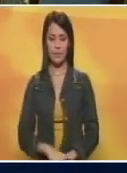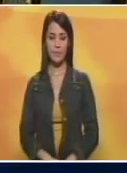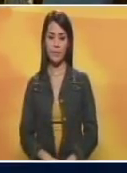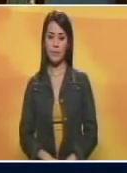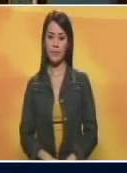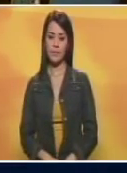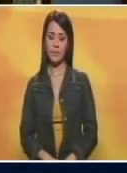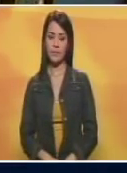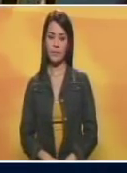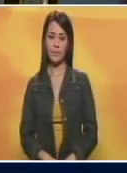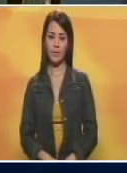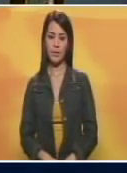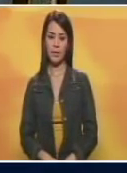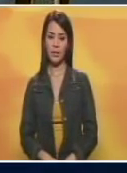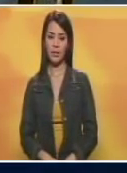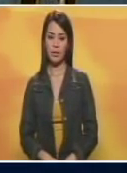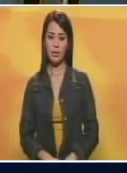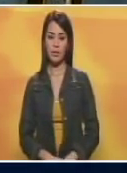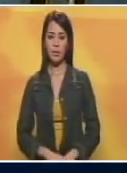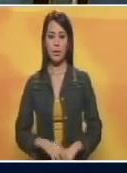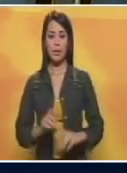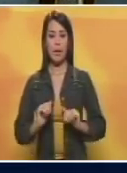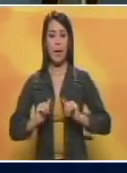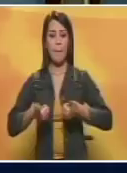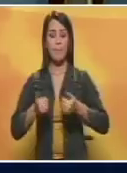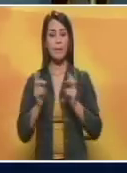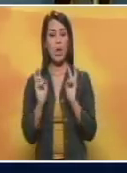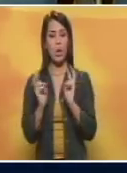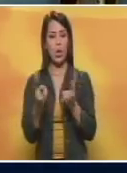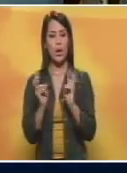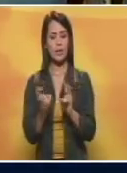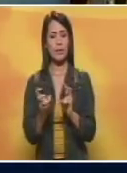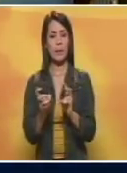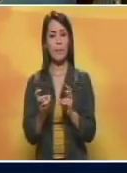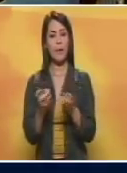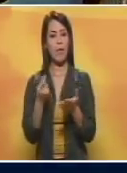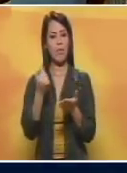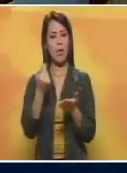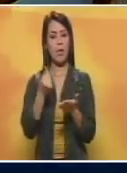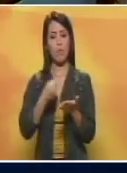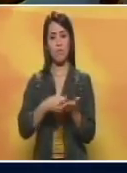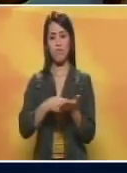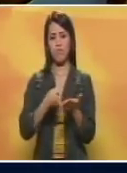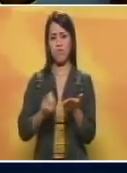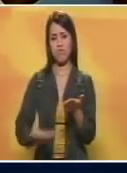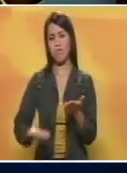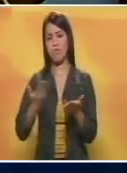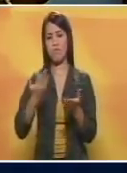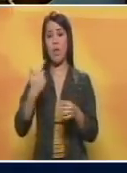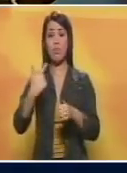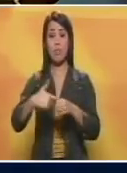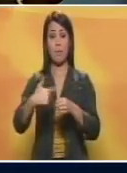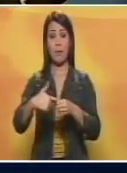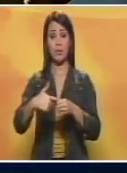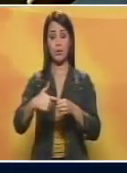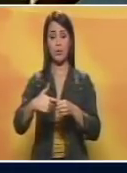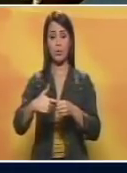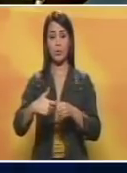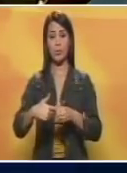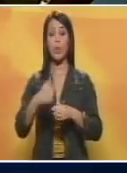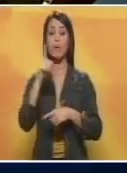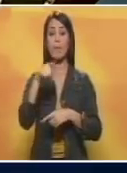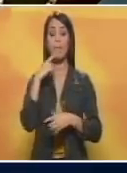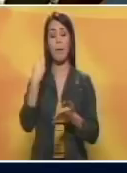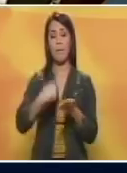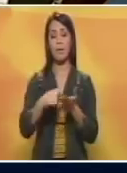iniciaron con el tema del incremento del precio de la gasolina y su equiparación a precios internacionales